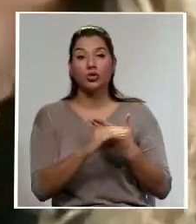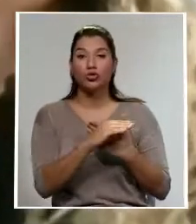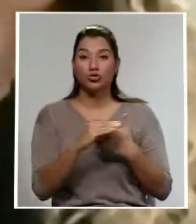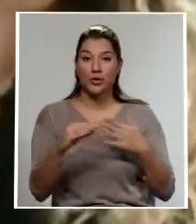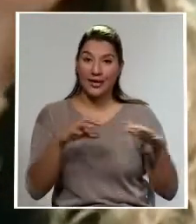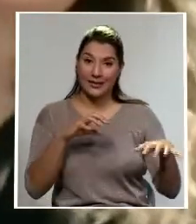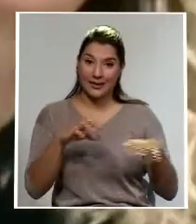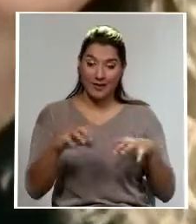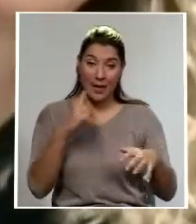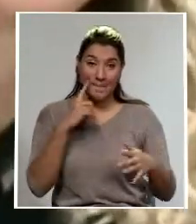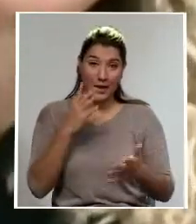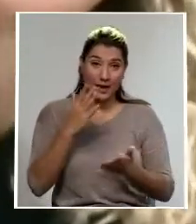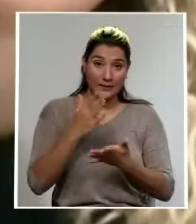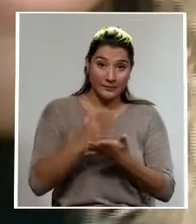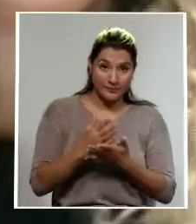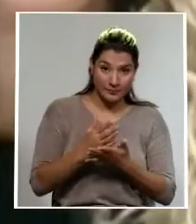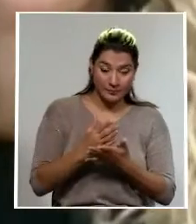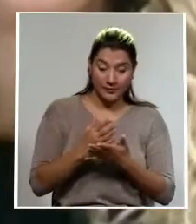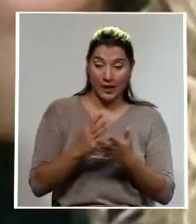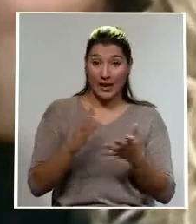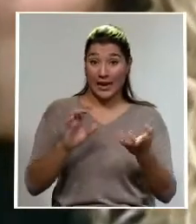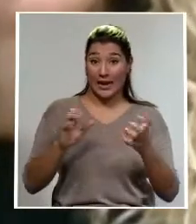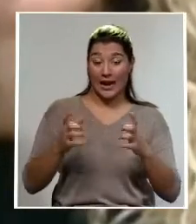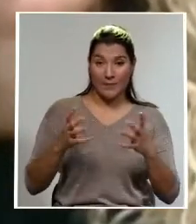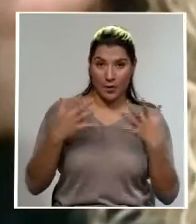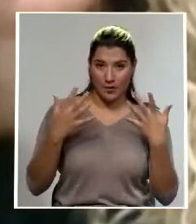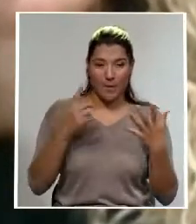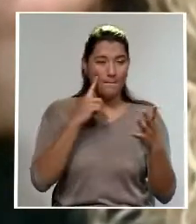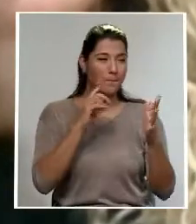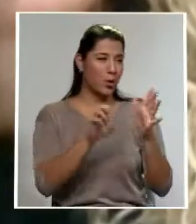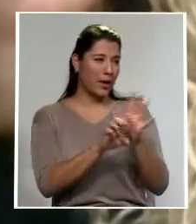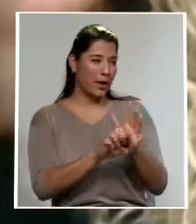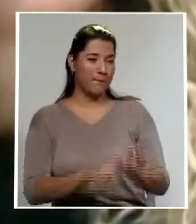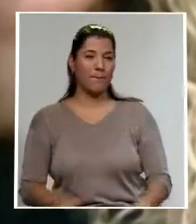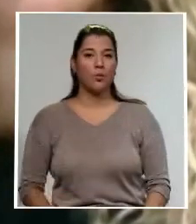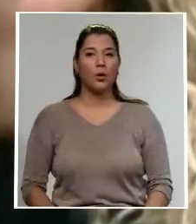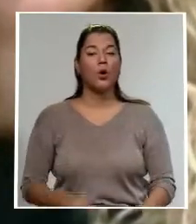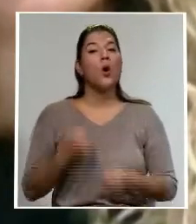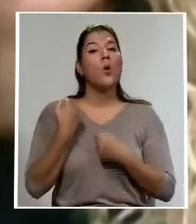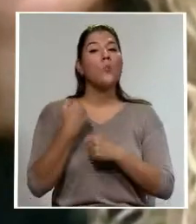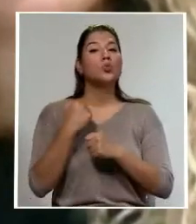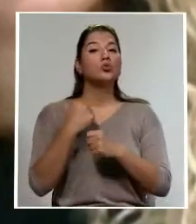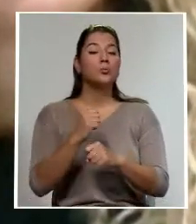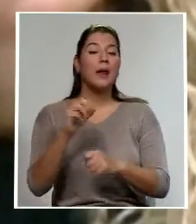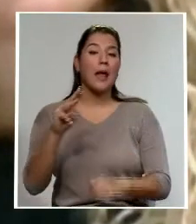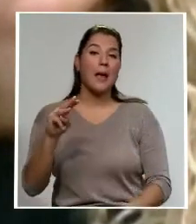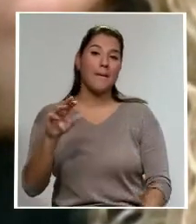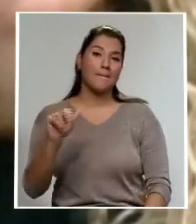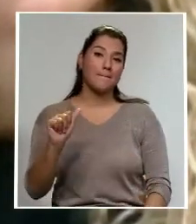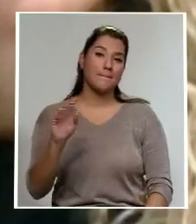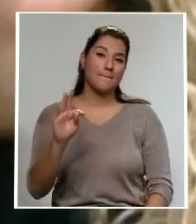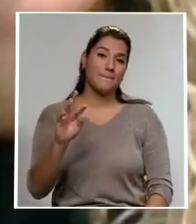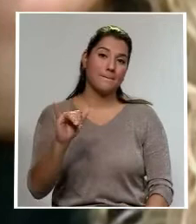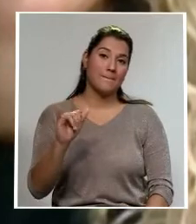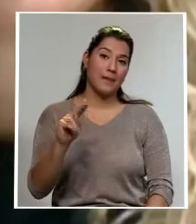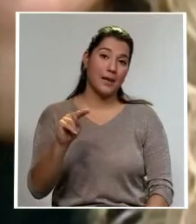climático. Vamos a poner un ejemplo hipotético. Municipalidad de Matina tiene un proyecto